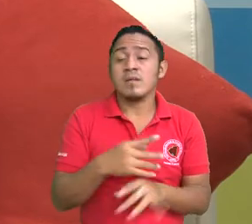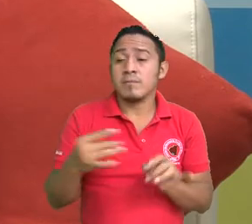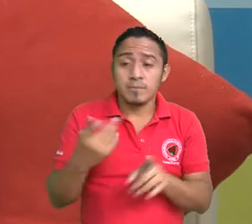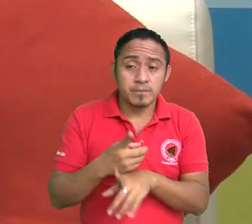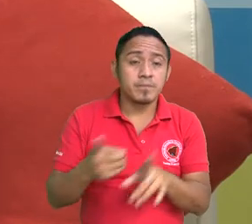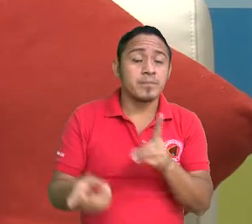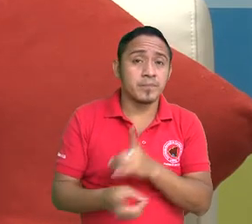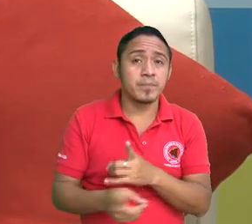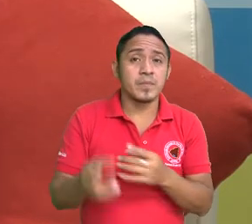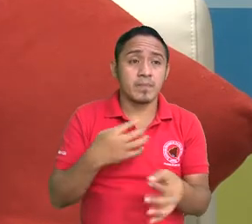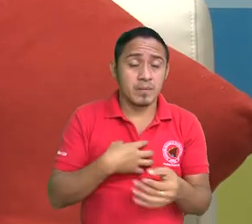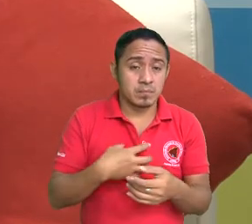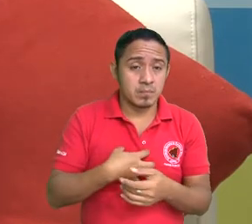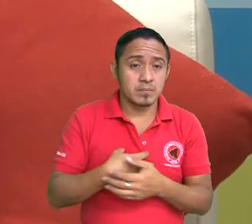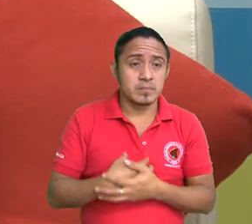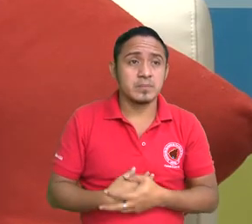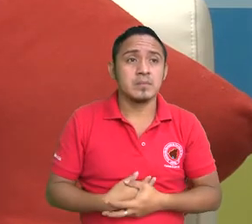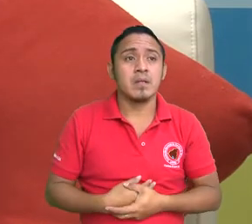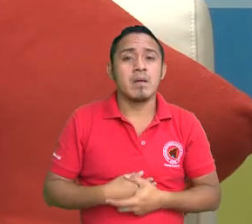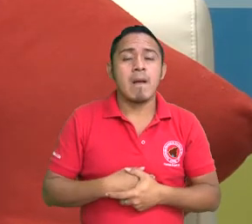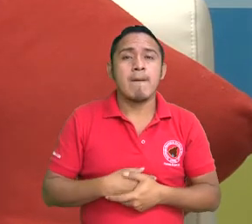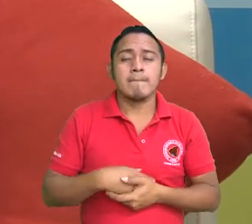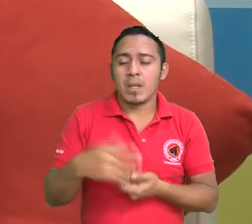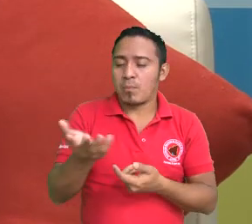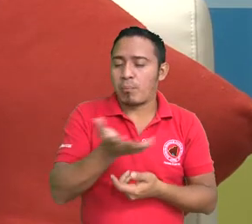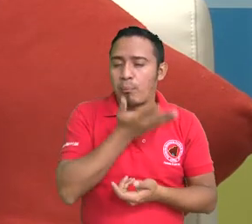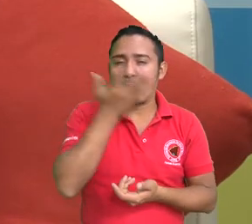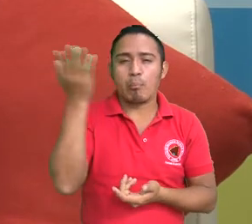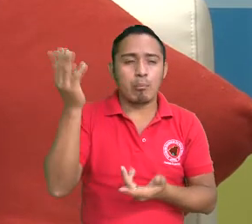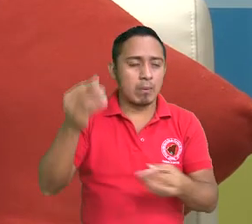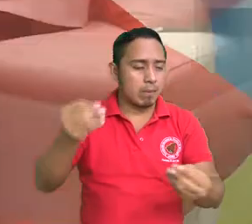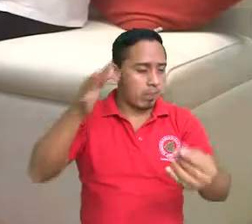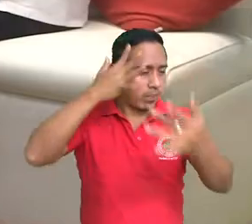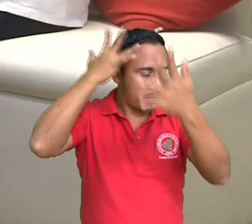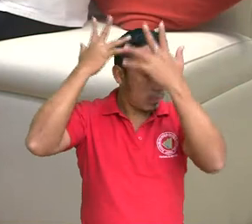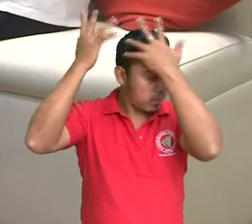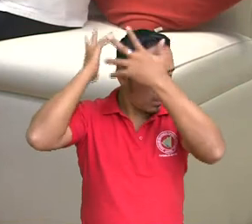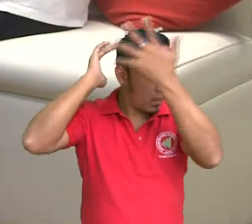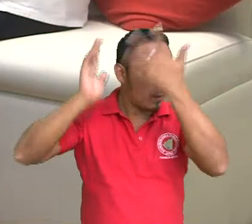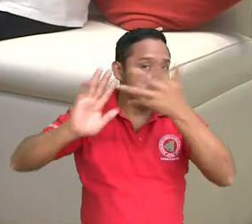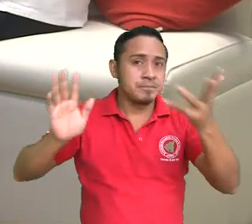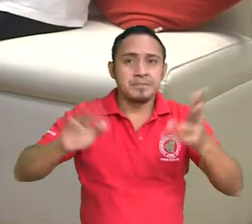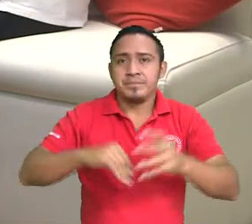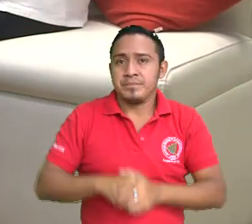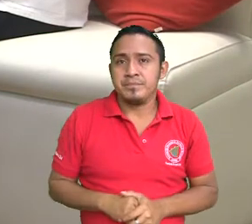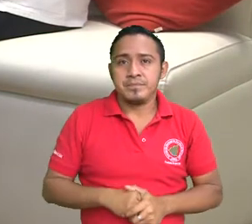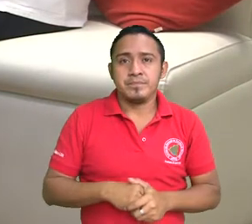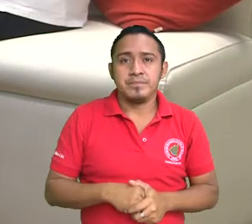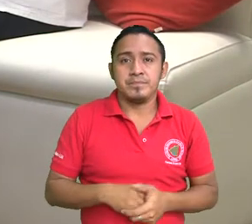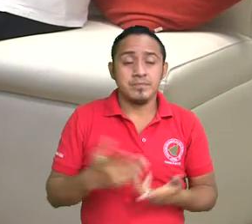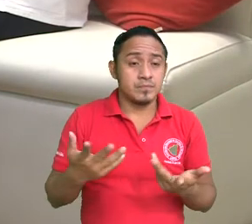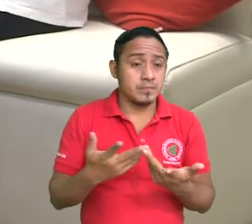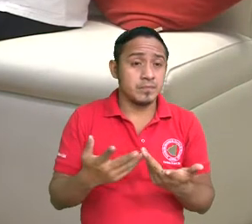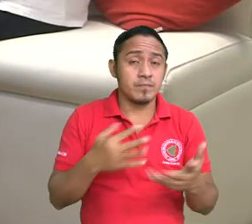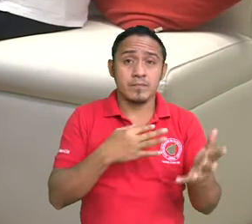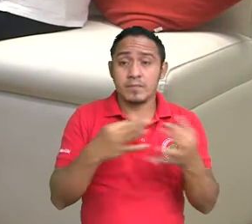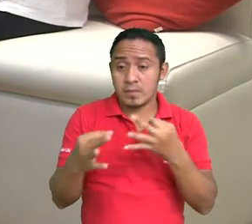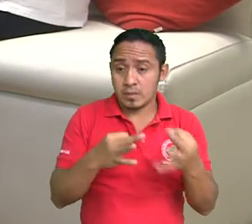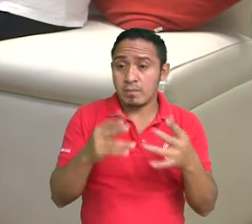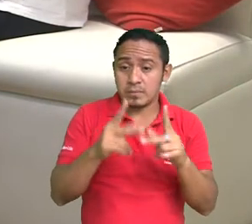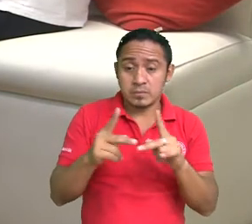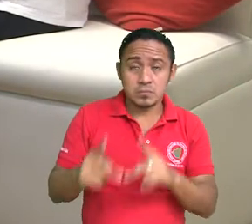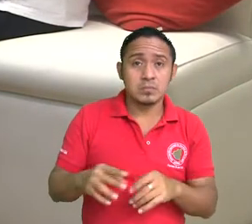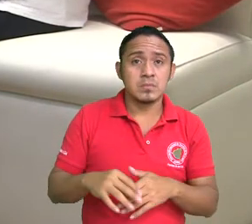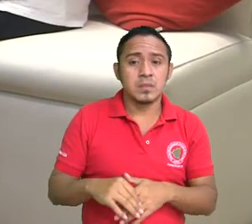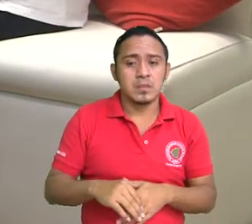andar sucio, lleno de sudor. El entonces, polvo, ahorita que estamos en verano. Es normal que ¿sí? hay, explicarle al paciente,